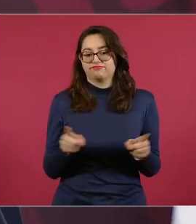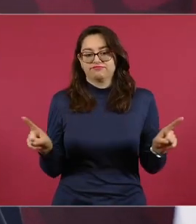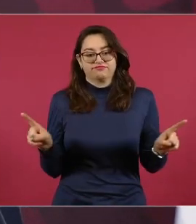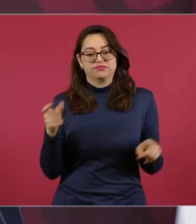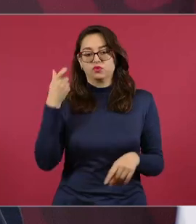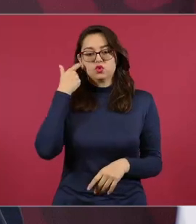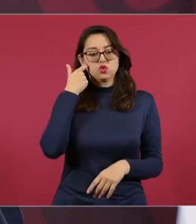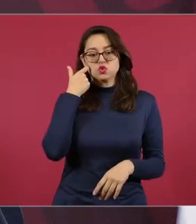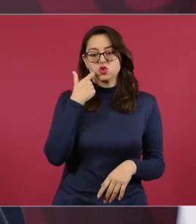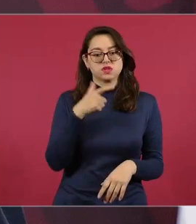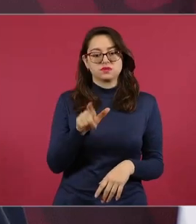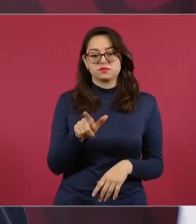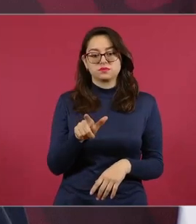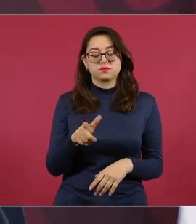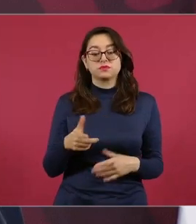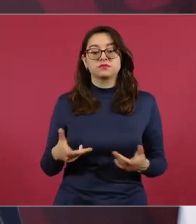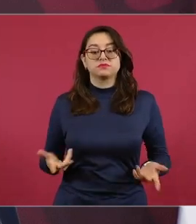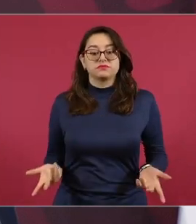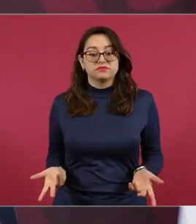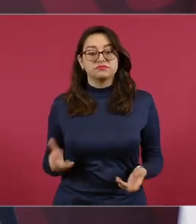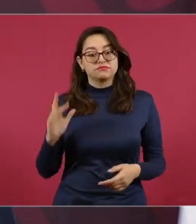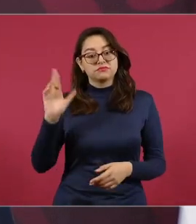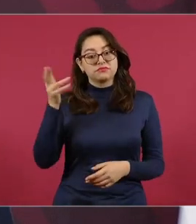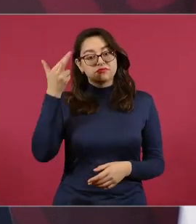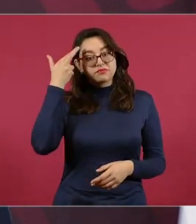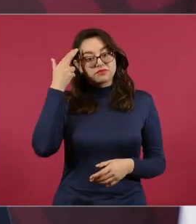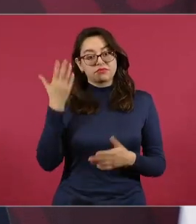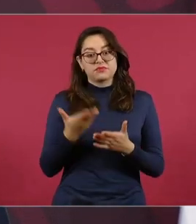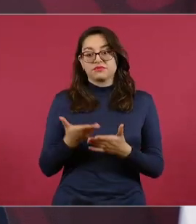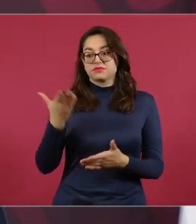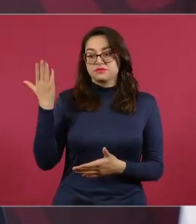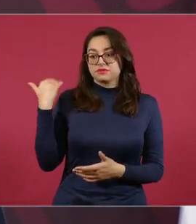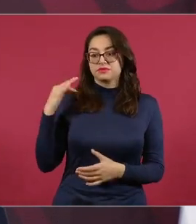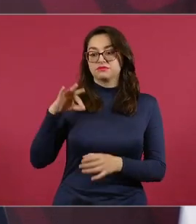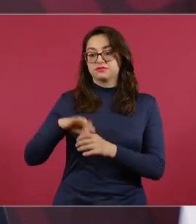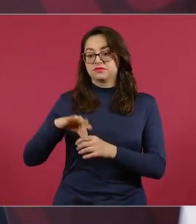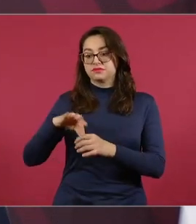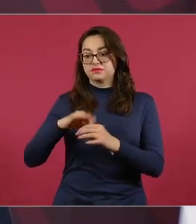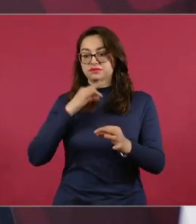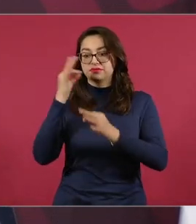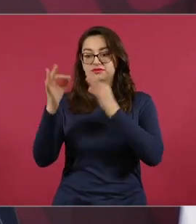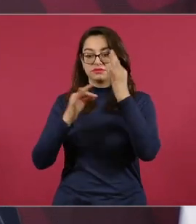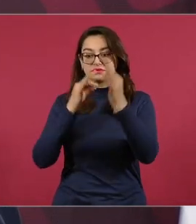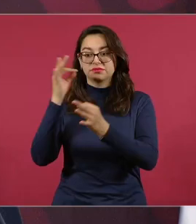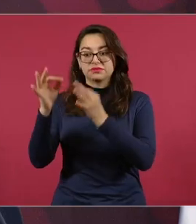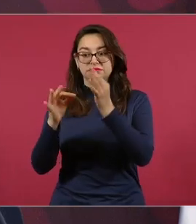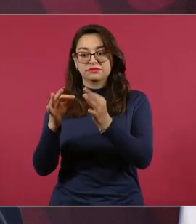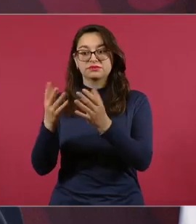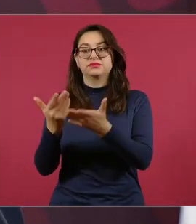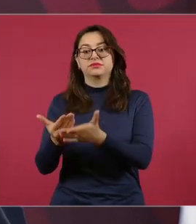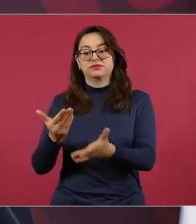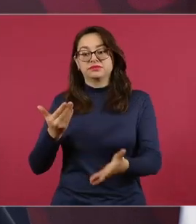reparto de despensas y materiales de construcción hasta